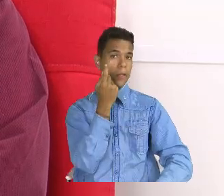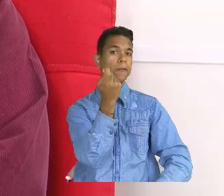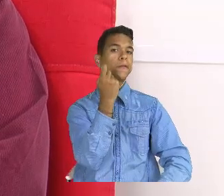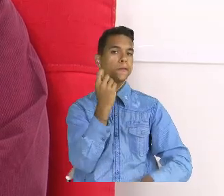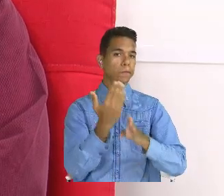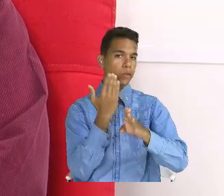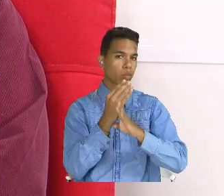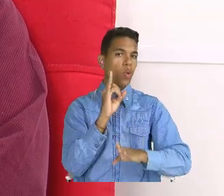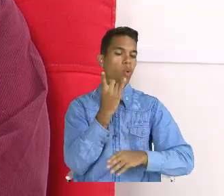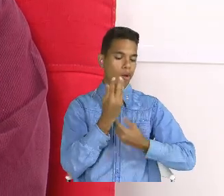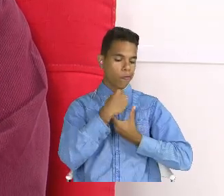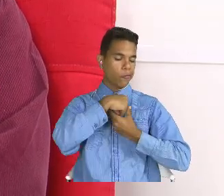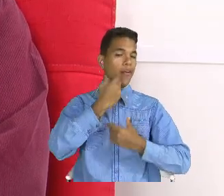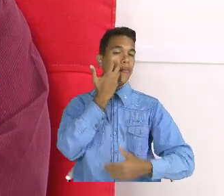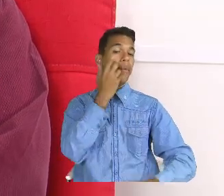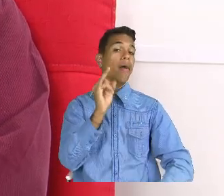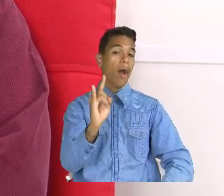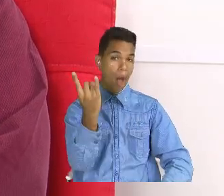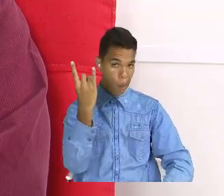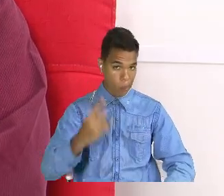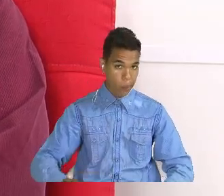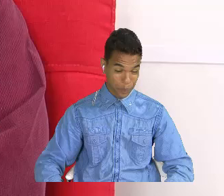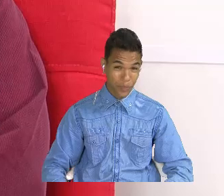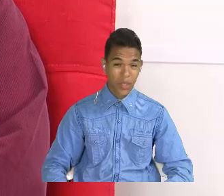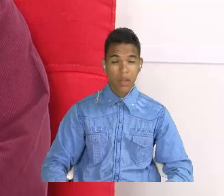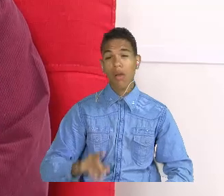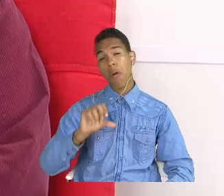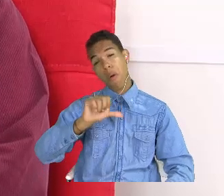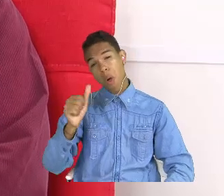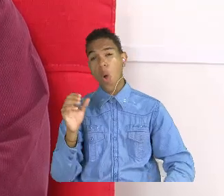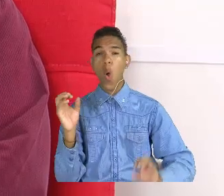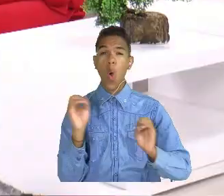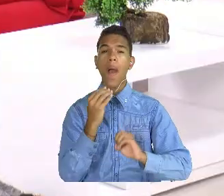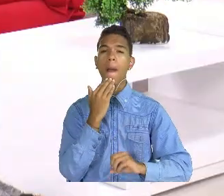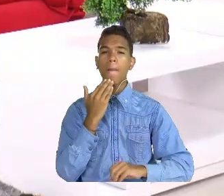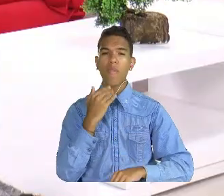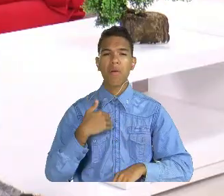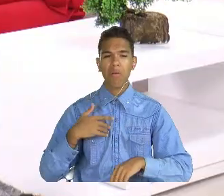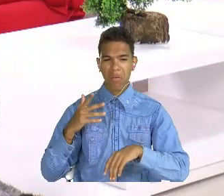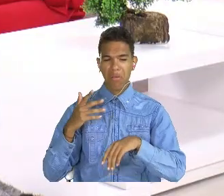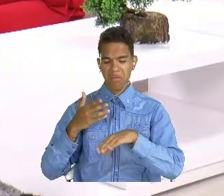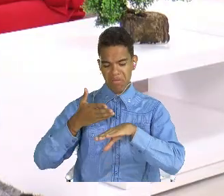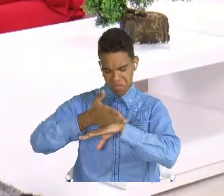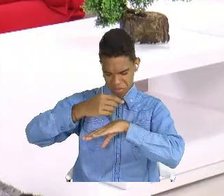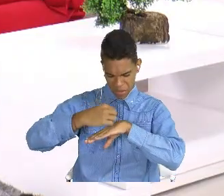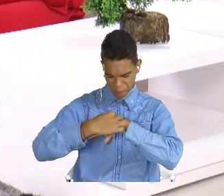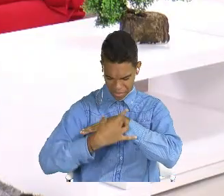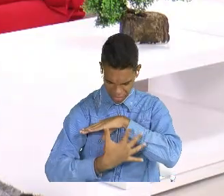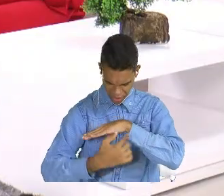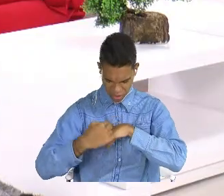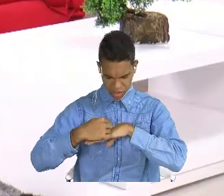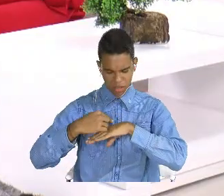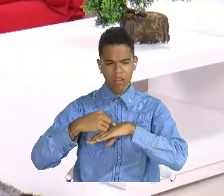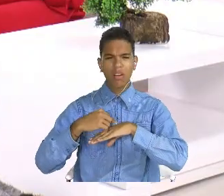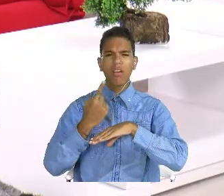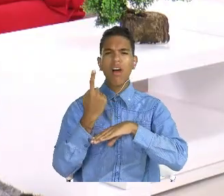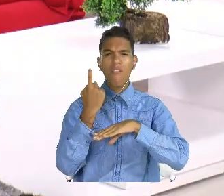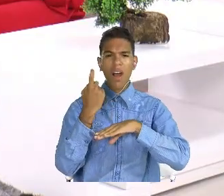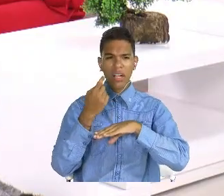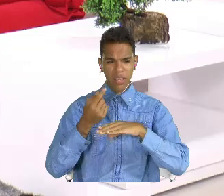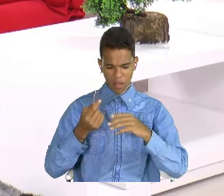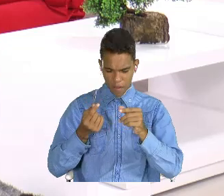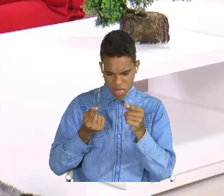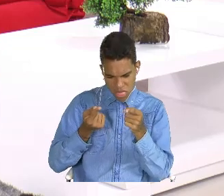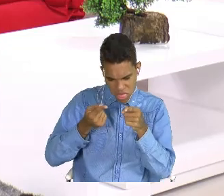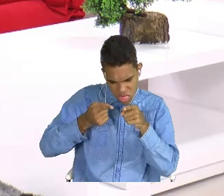de la diabetes. Pero también hay otros, por ejemplo, una mala cicatrización. Perfectamente le puede estar uno diciendo, ojo, por aquí puede estar